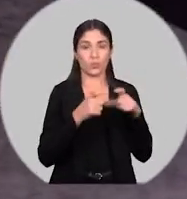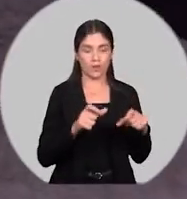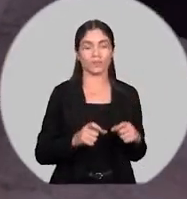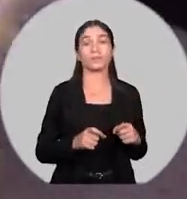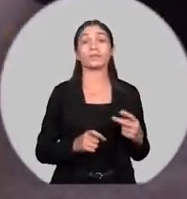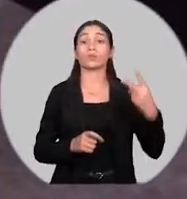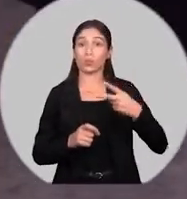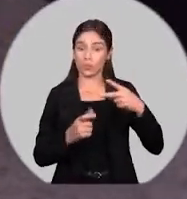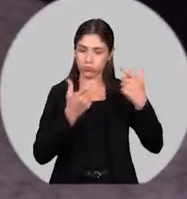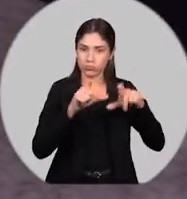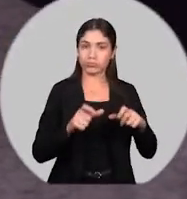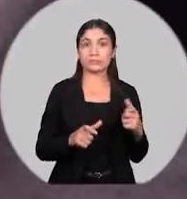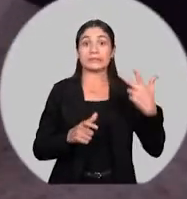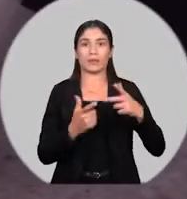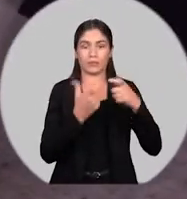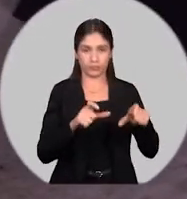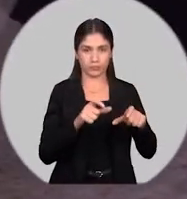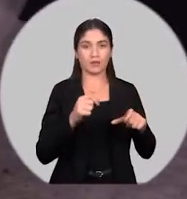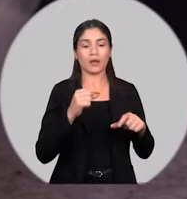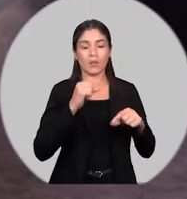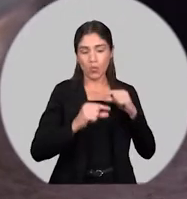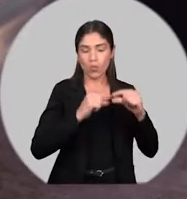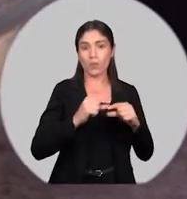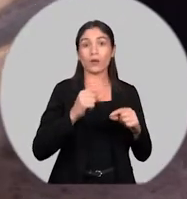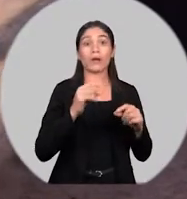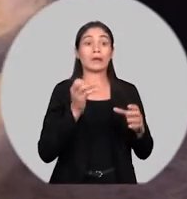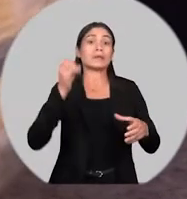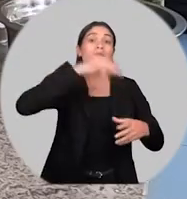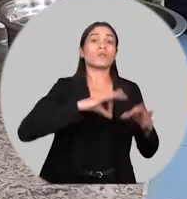porque o si no va a cortar la masa.